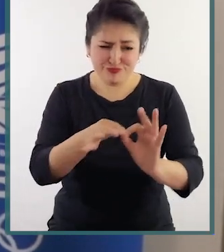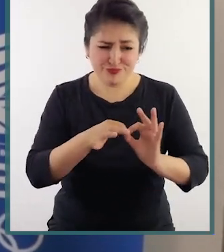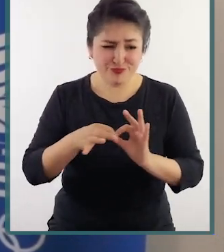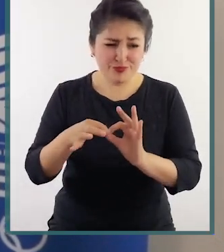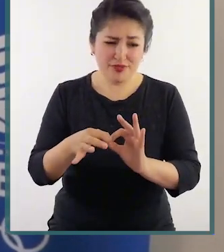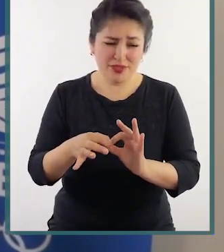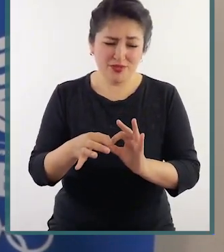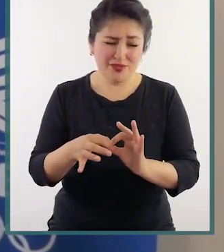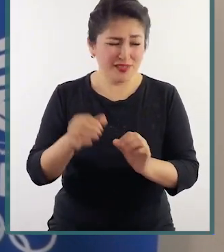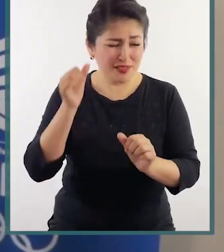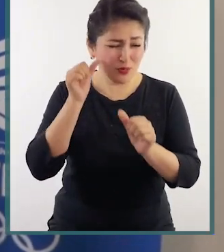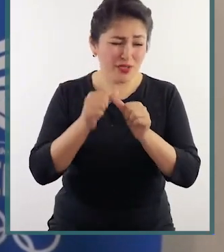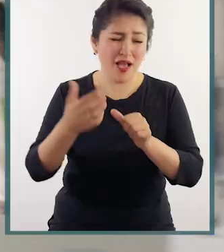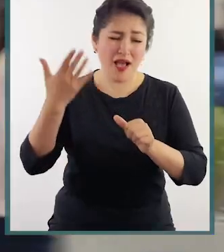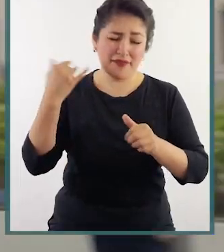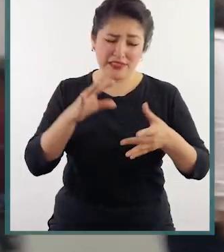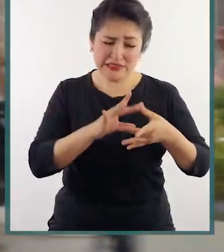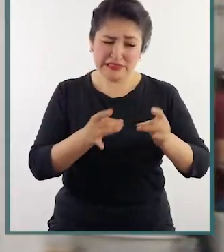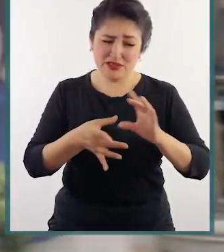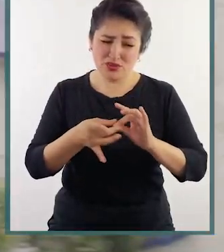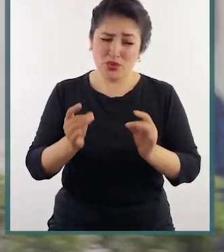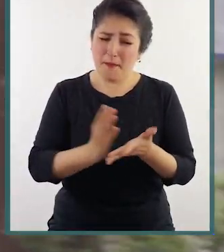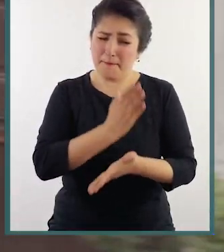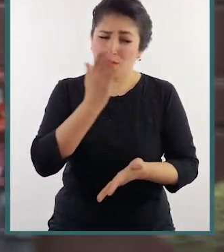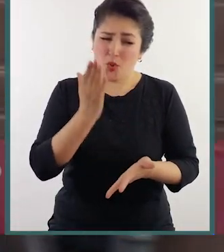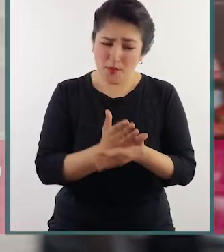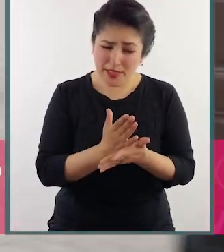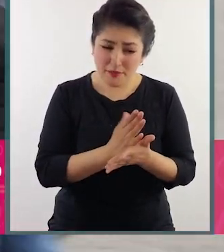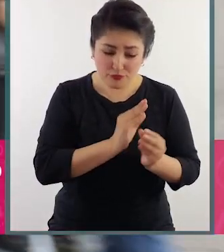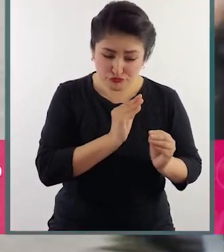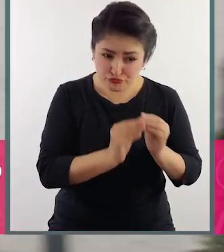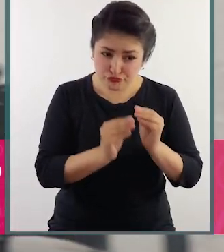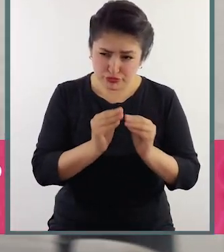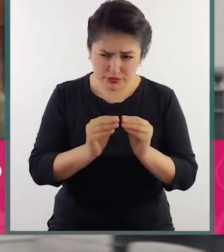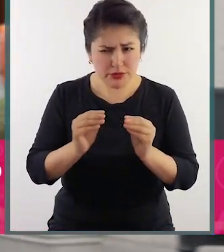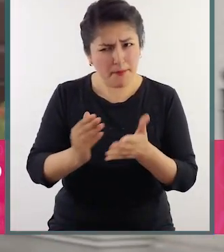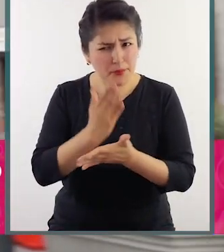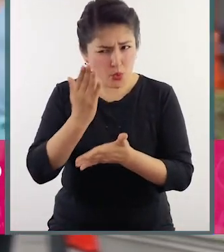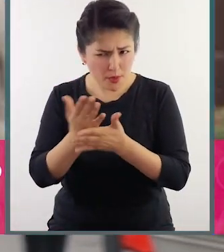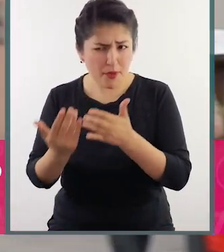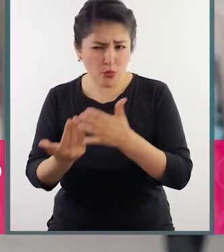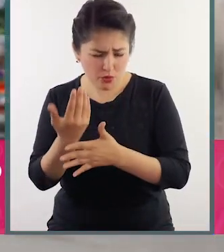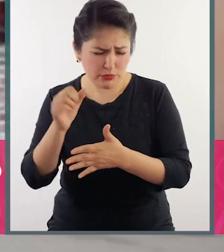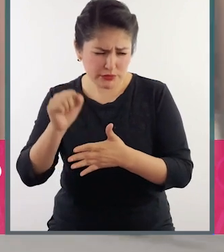y restañar heridas históricas, no solamente contemporáneas.